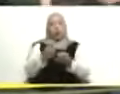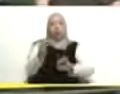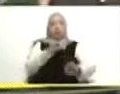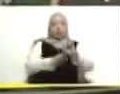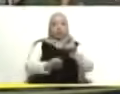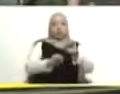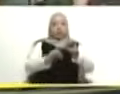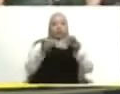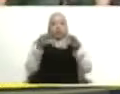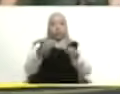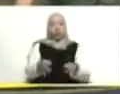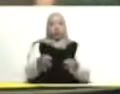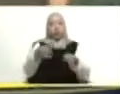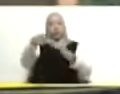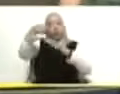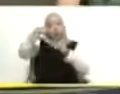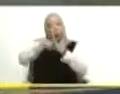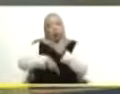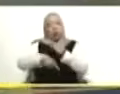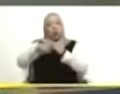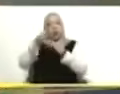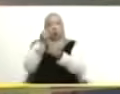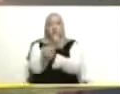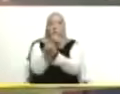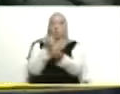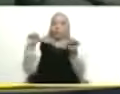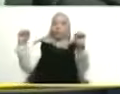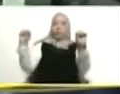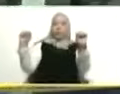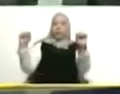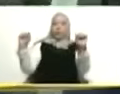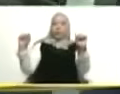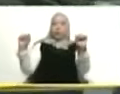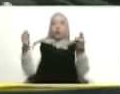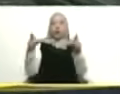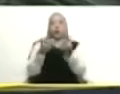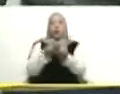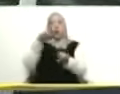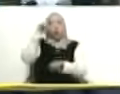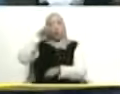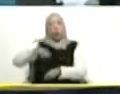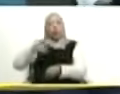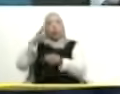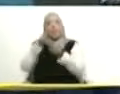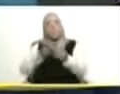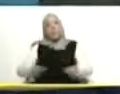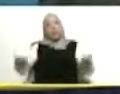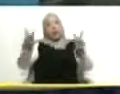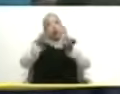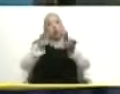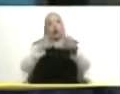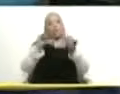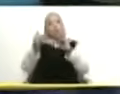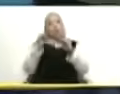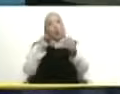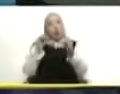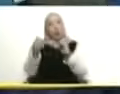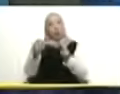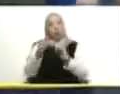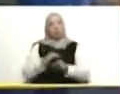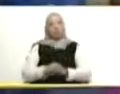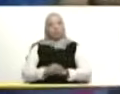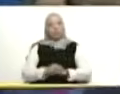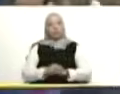Antiimperialista, profundamente antioligárquica, pues, y una Fuerza Armada refundada en sus valores morales, en sus valores